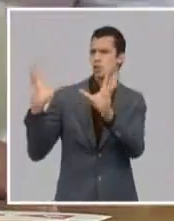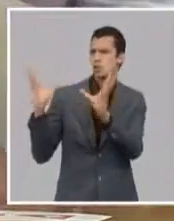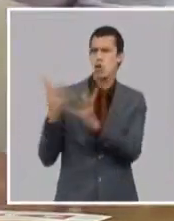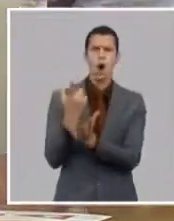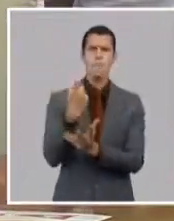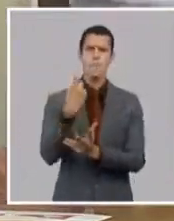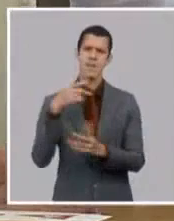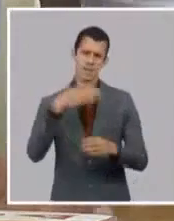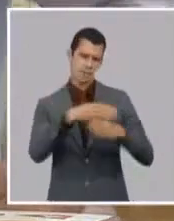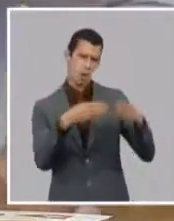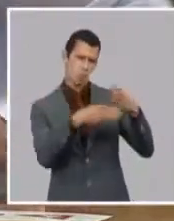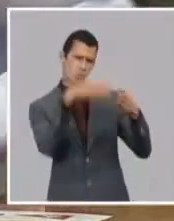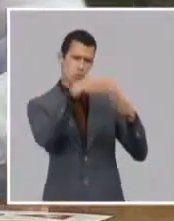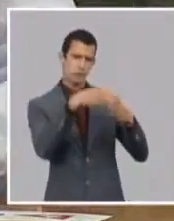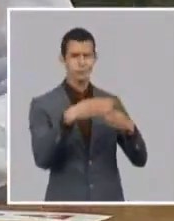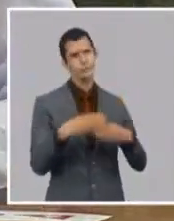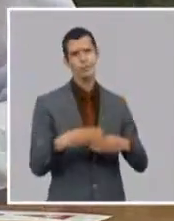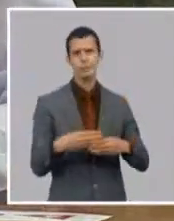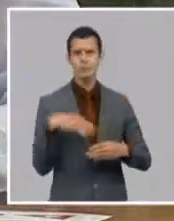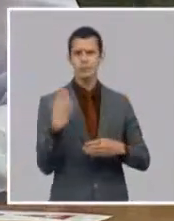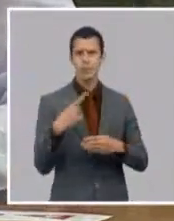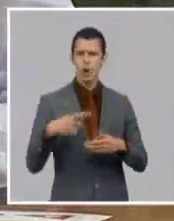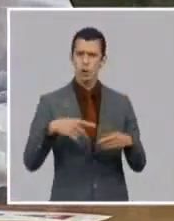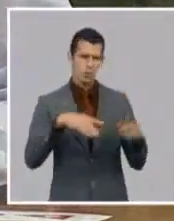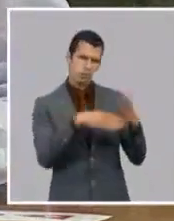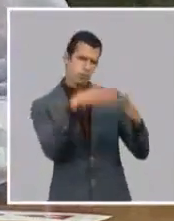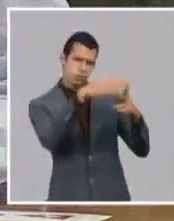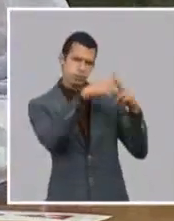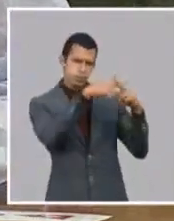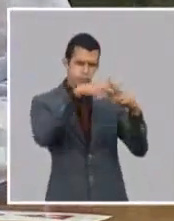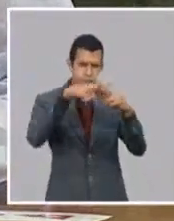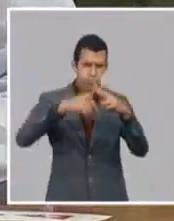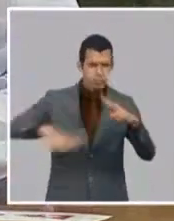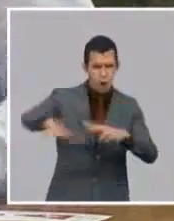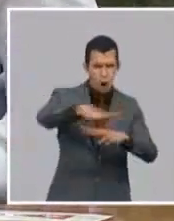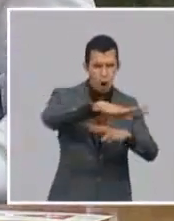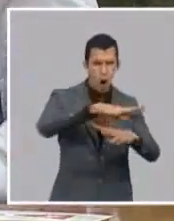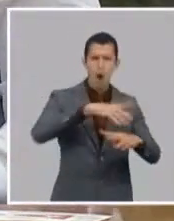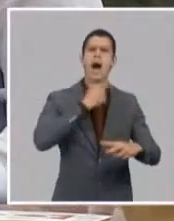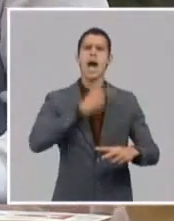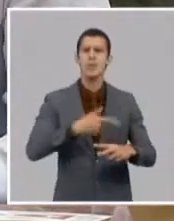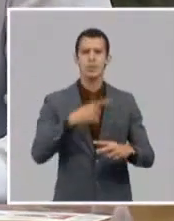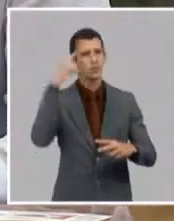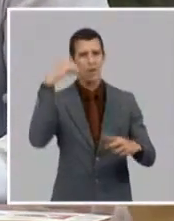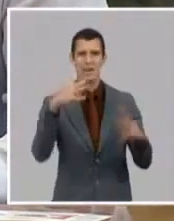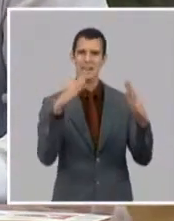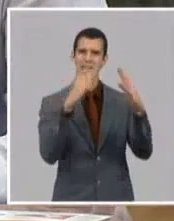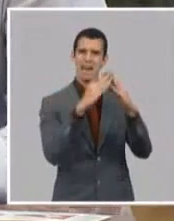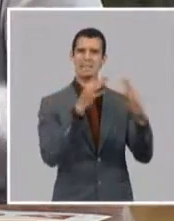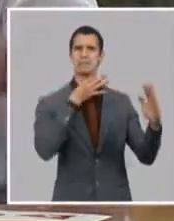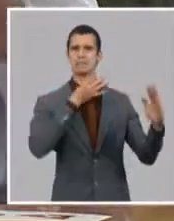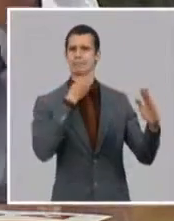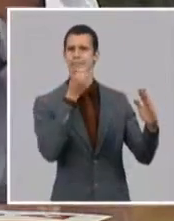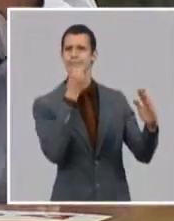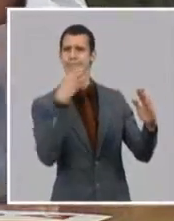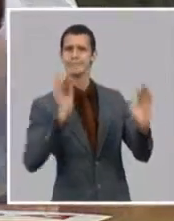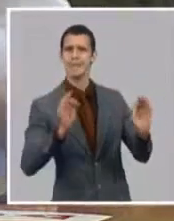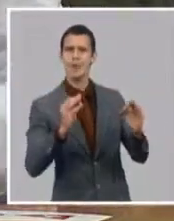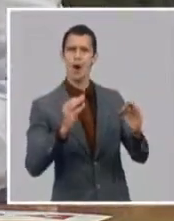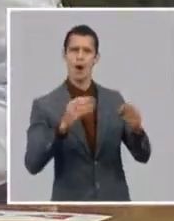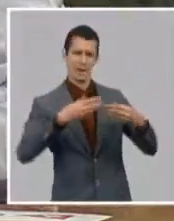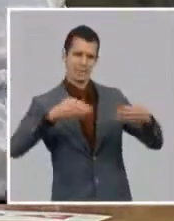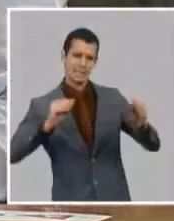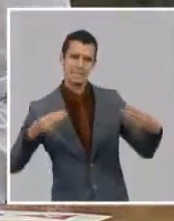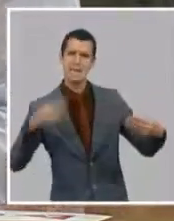podido arreglar las comunidades y pudiéramos tener más comunidades de las que se han hecho en mejores condiciones de habitar para todos estos problemas. Y entonces las